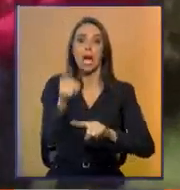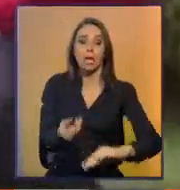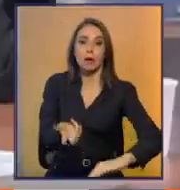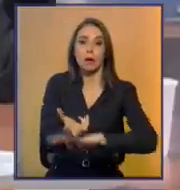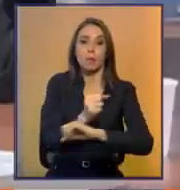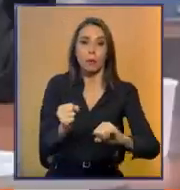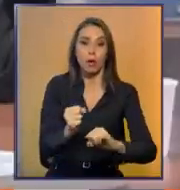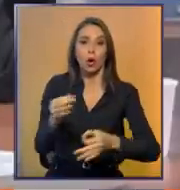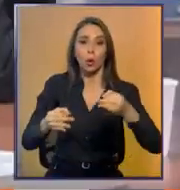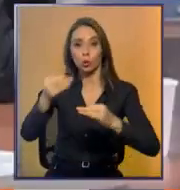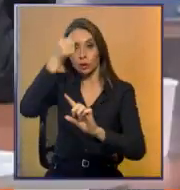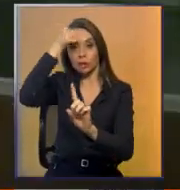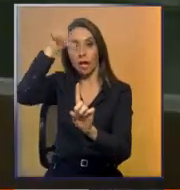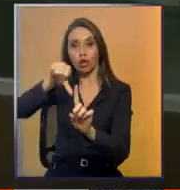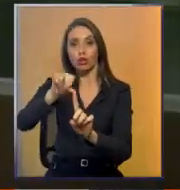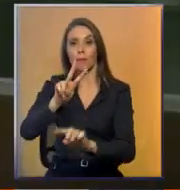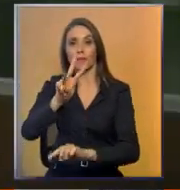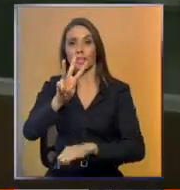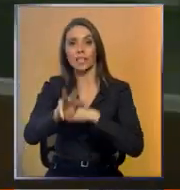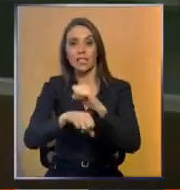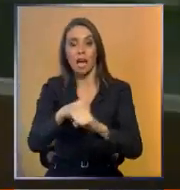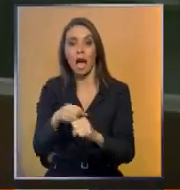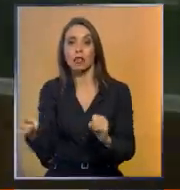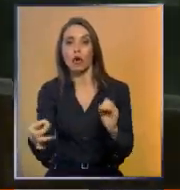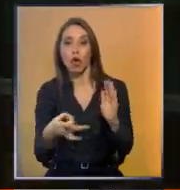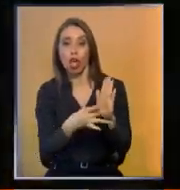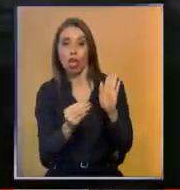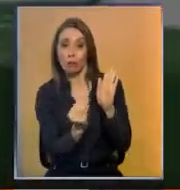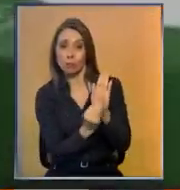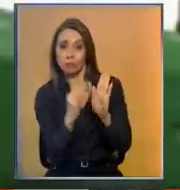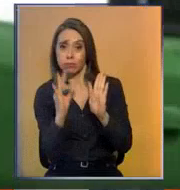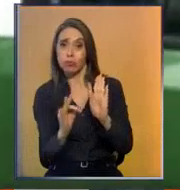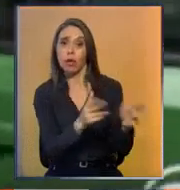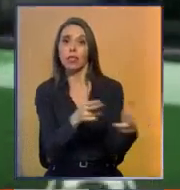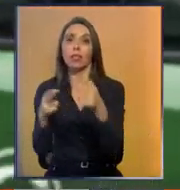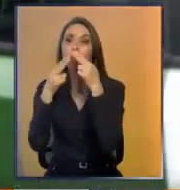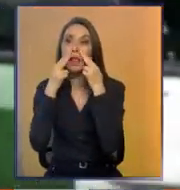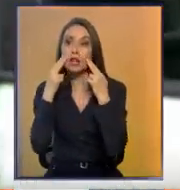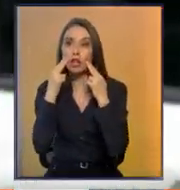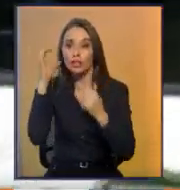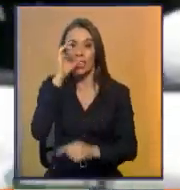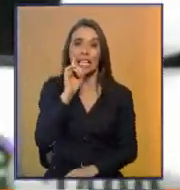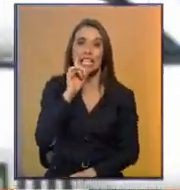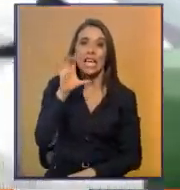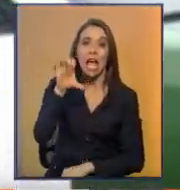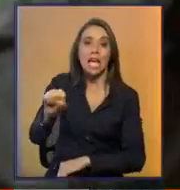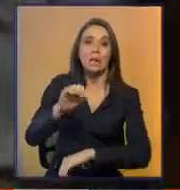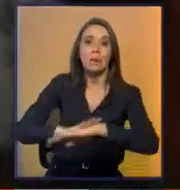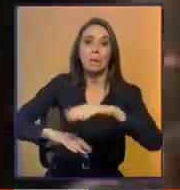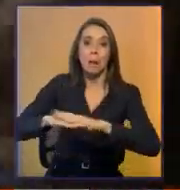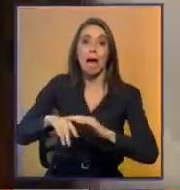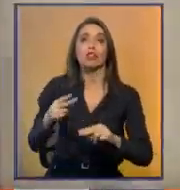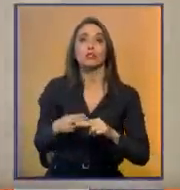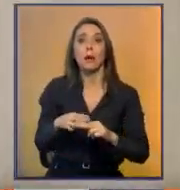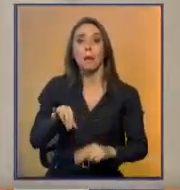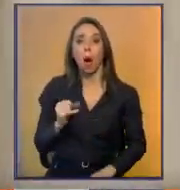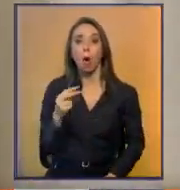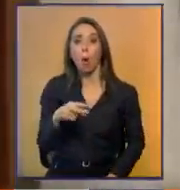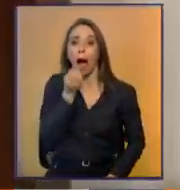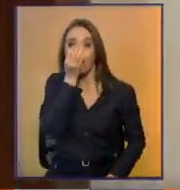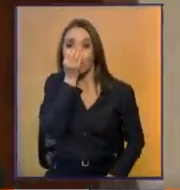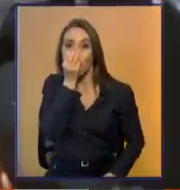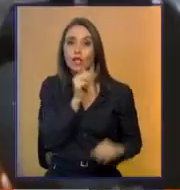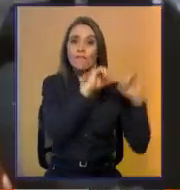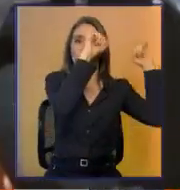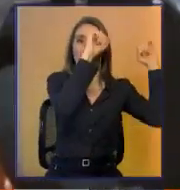una condena de 23 años por delito terrorista. Para dar con el autor, Juan Flores, la Fiscalía en conjunto